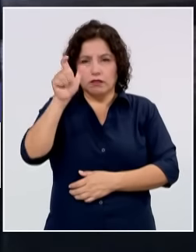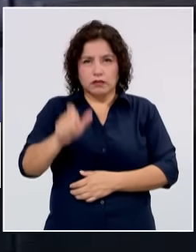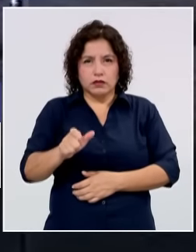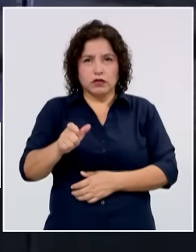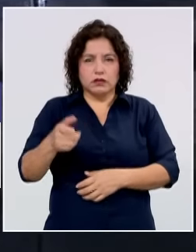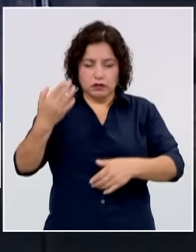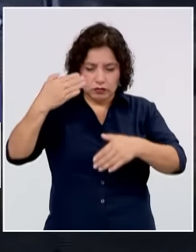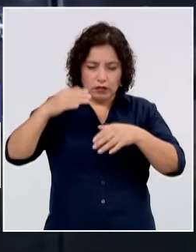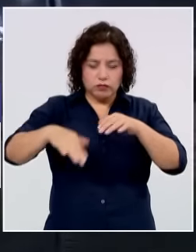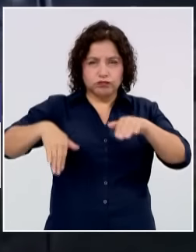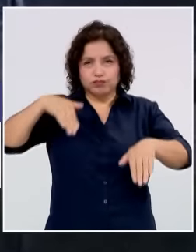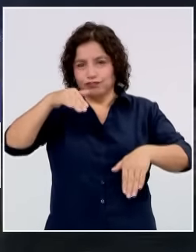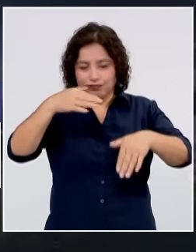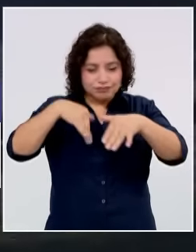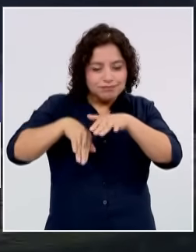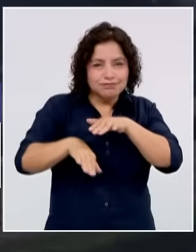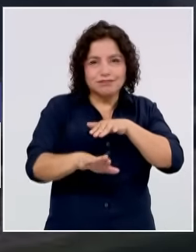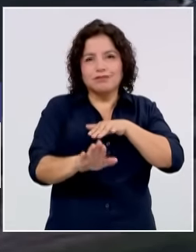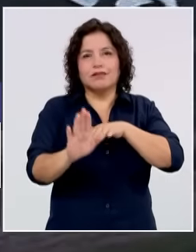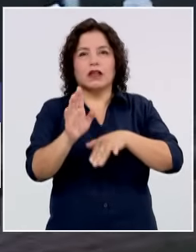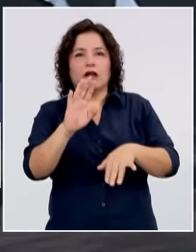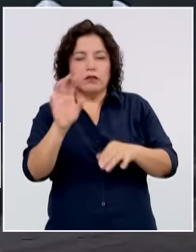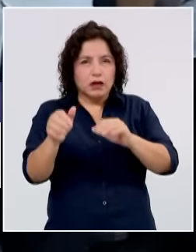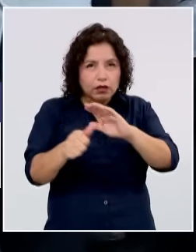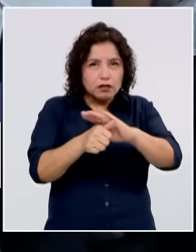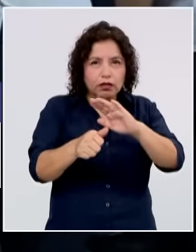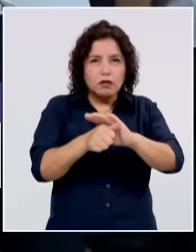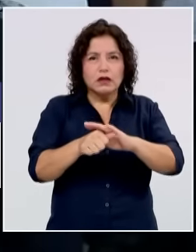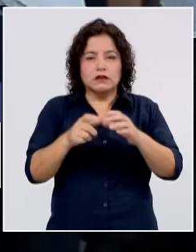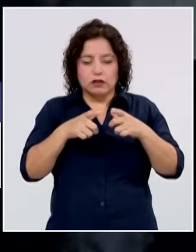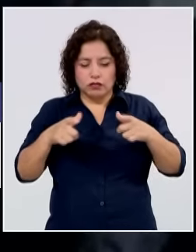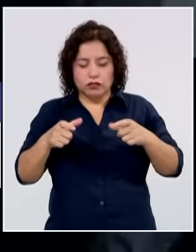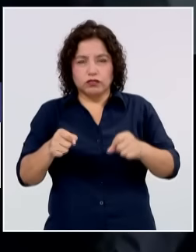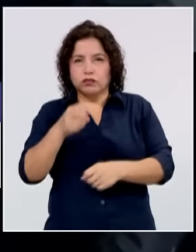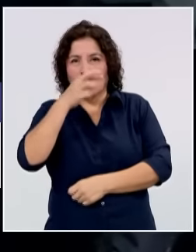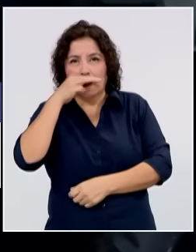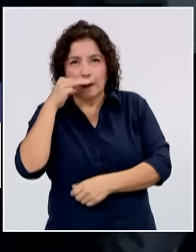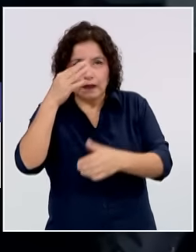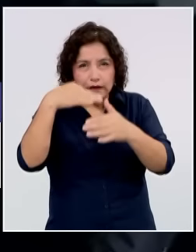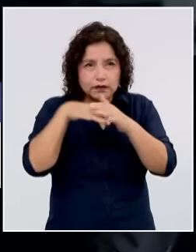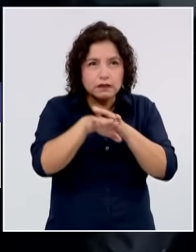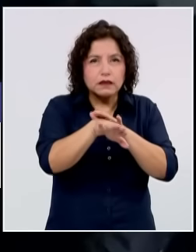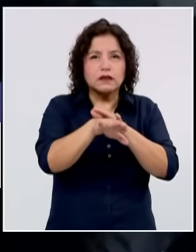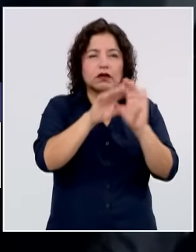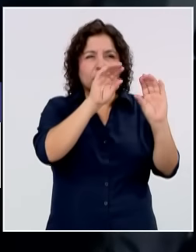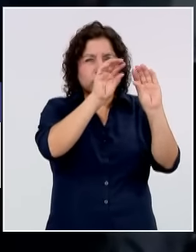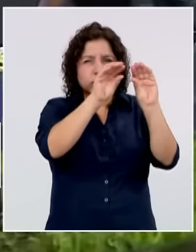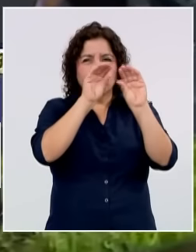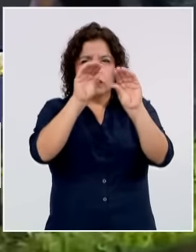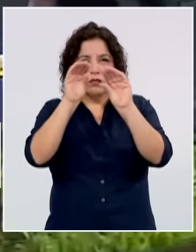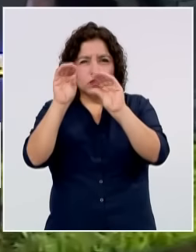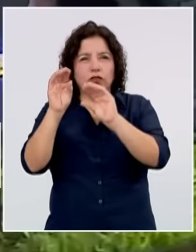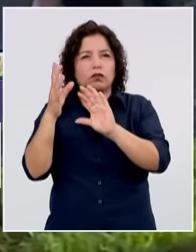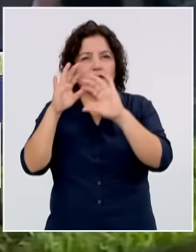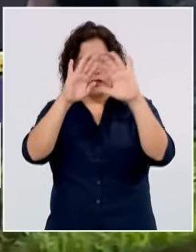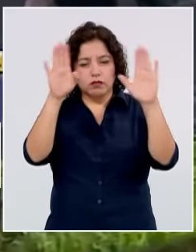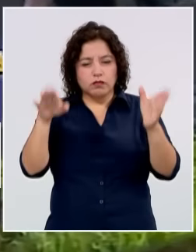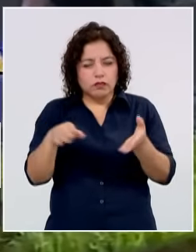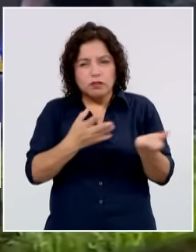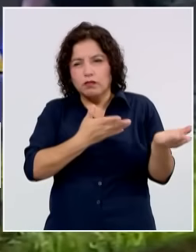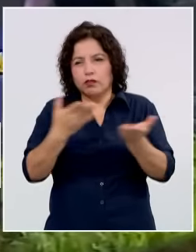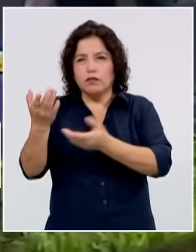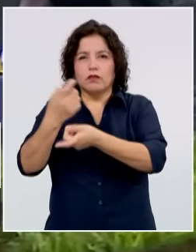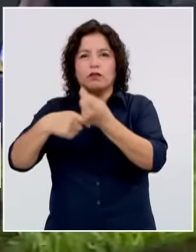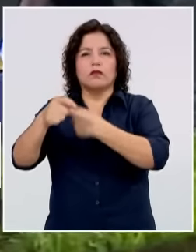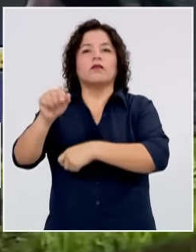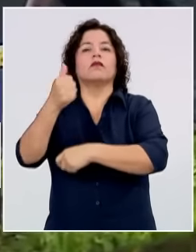embarcaciones eh luego ya dentro de estos containers acomodaban la mercancía ilegal para trasladarla a esos mercados